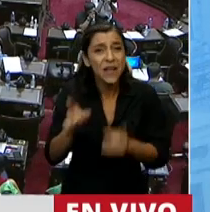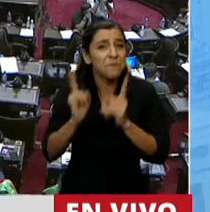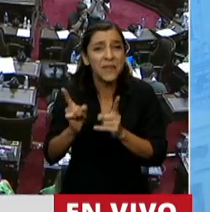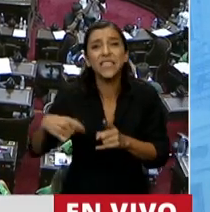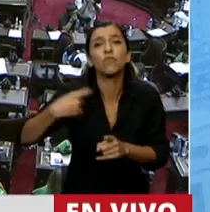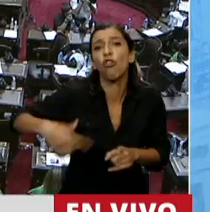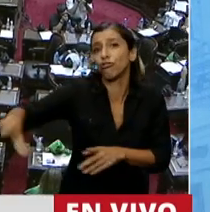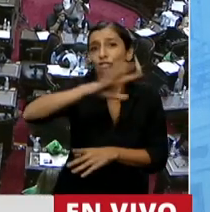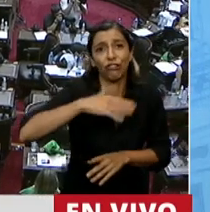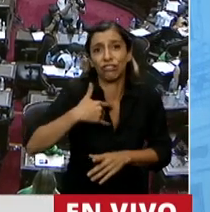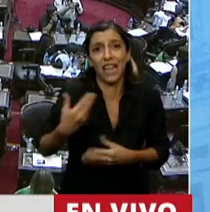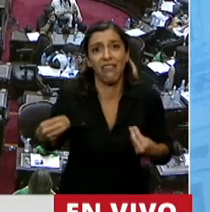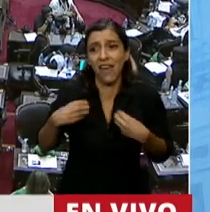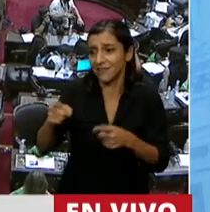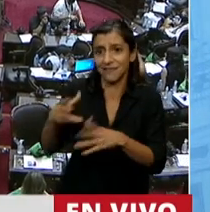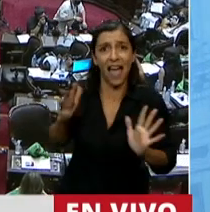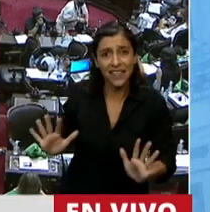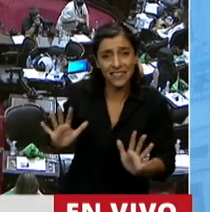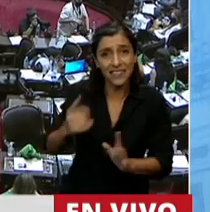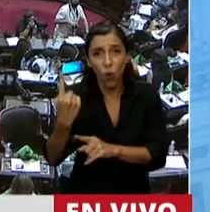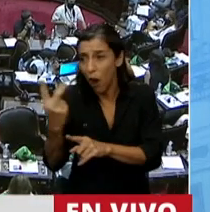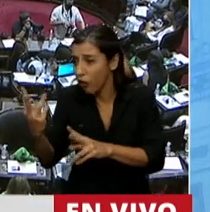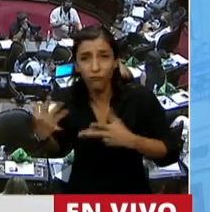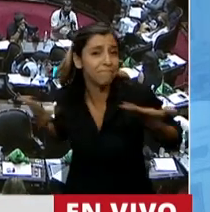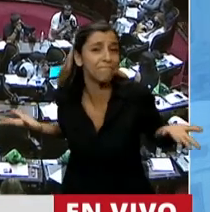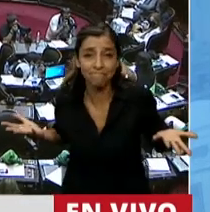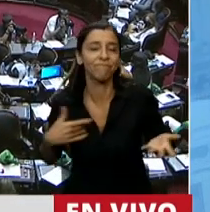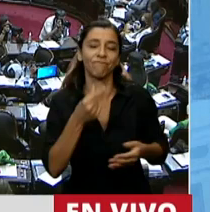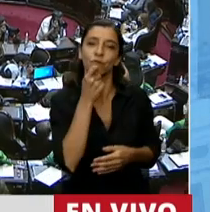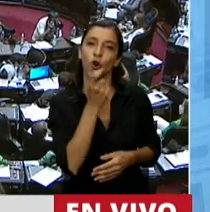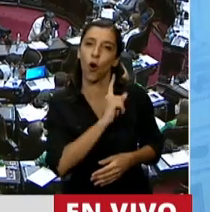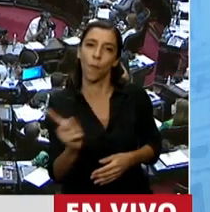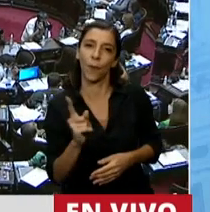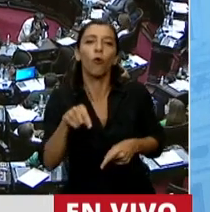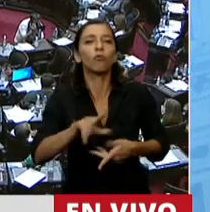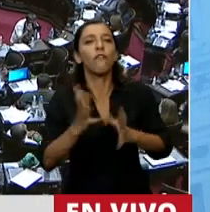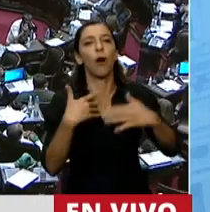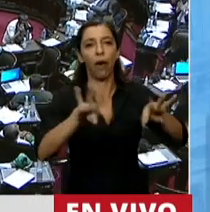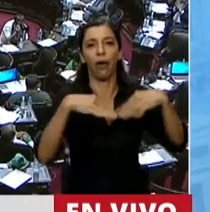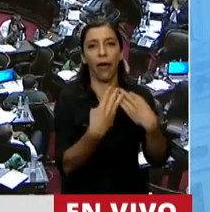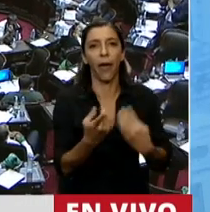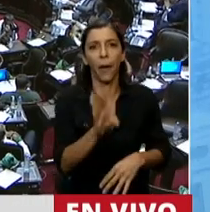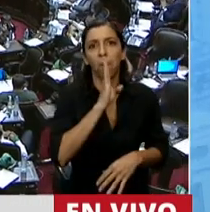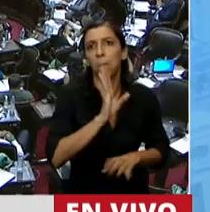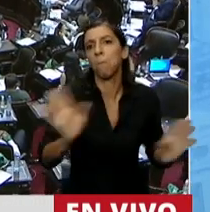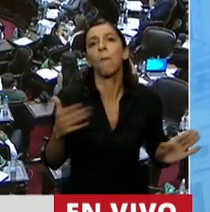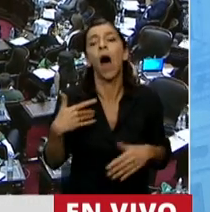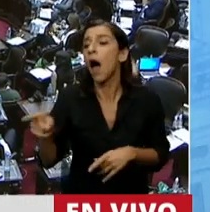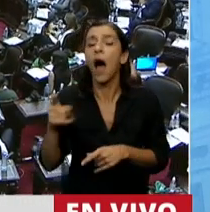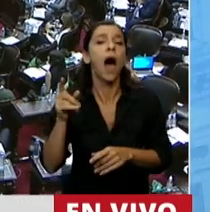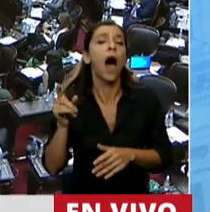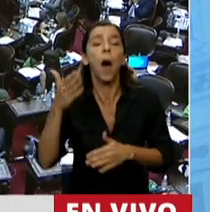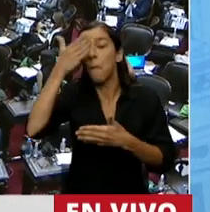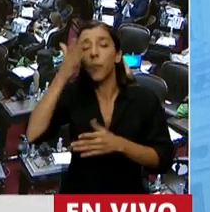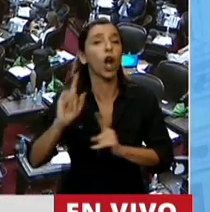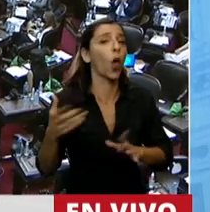nuestra sociedad. Y la verdad que no me gustaría, no quisiera que este Parlamento haga oídos sordos a ese grito, que no podamos escuchar,